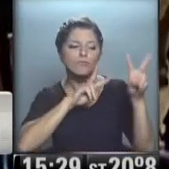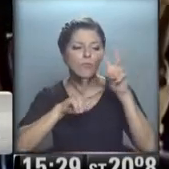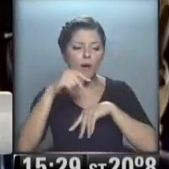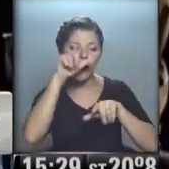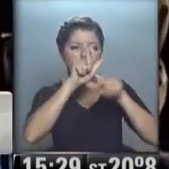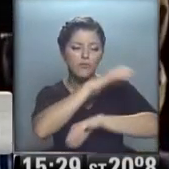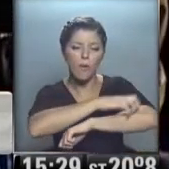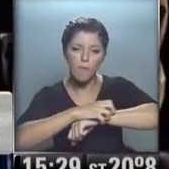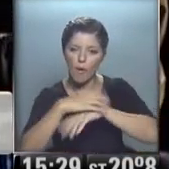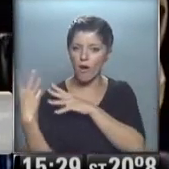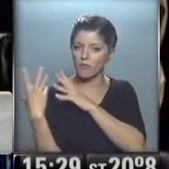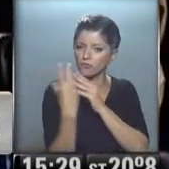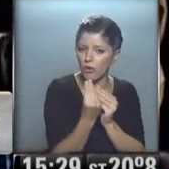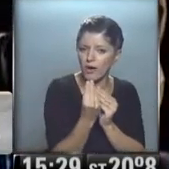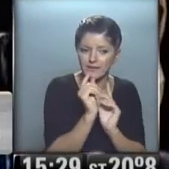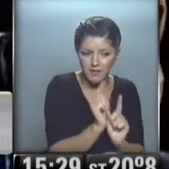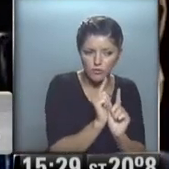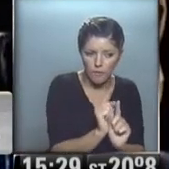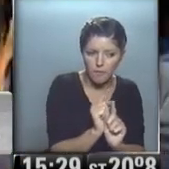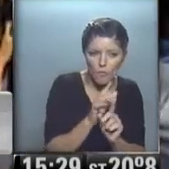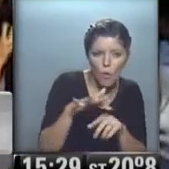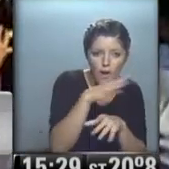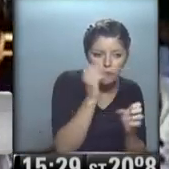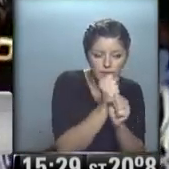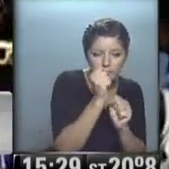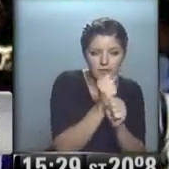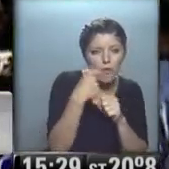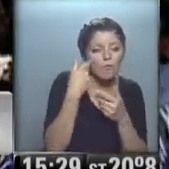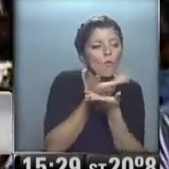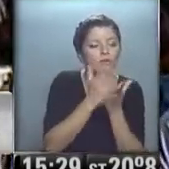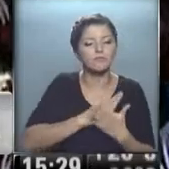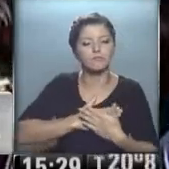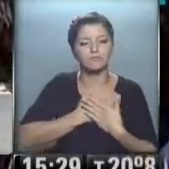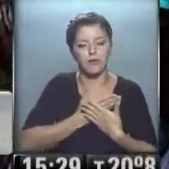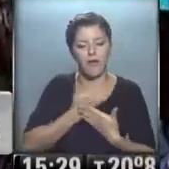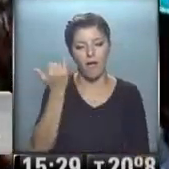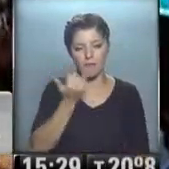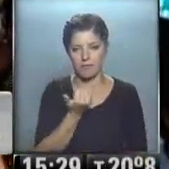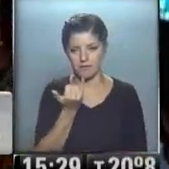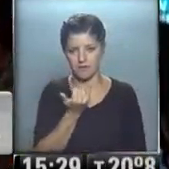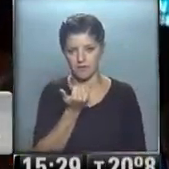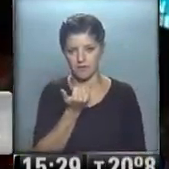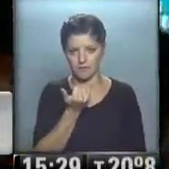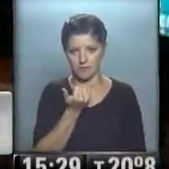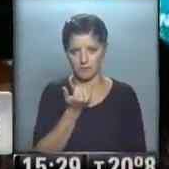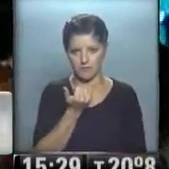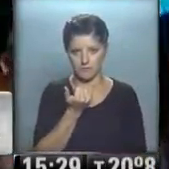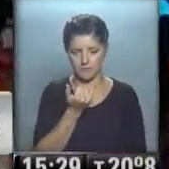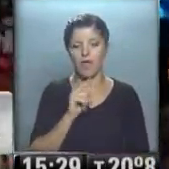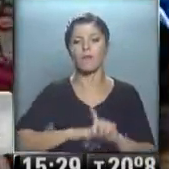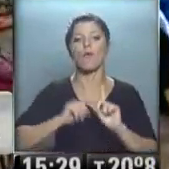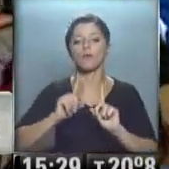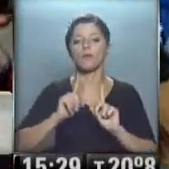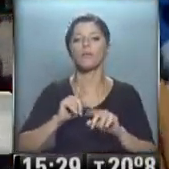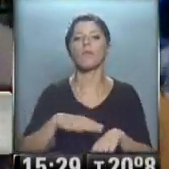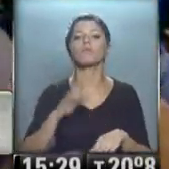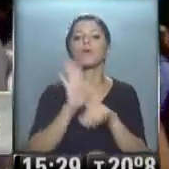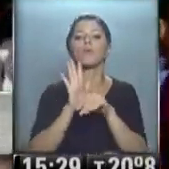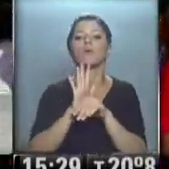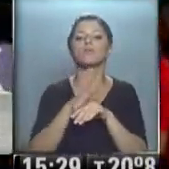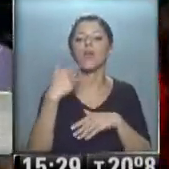así justamente mostrar el amor a sus hermanos enarbolando la bandera de la justicia social. El